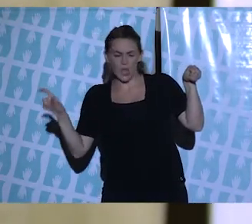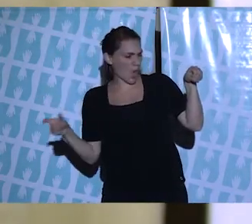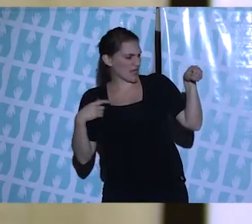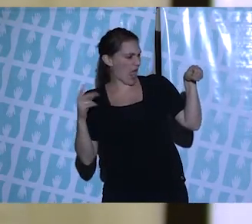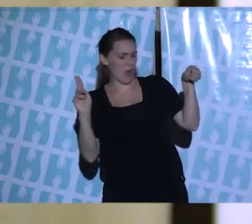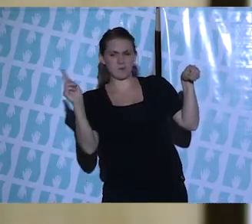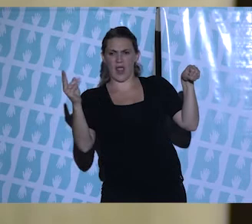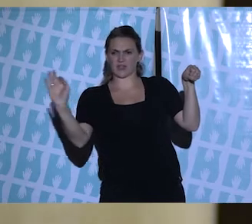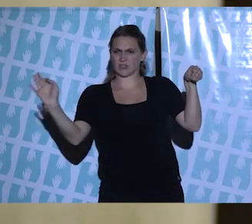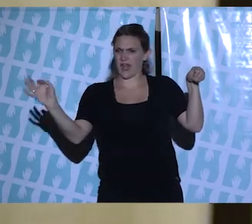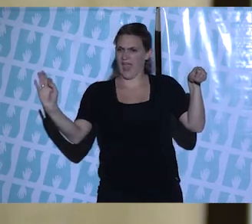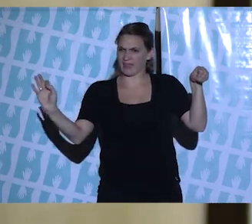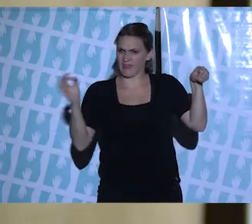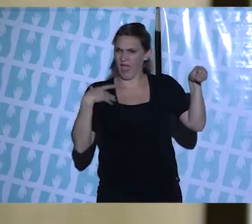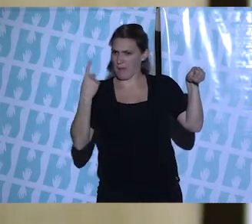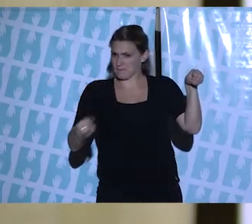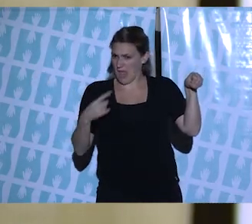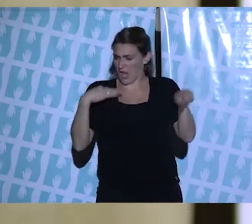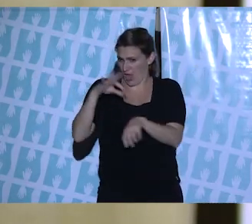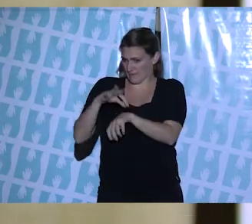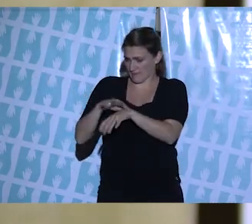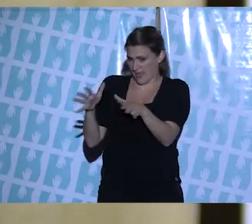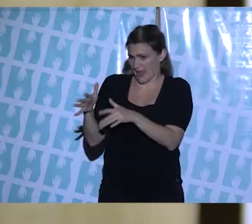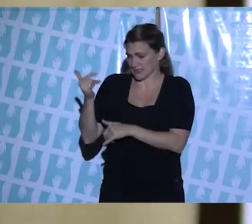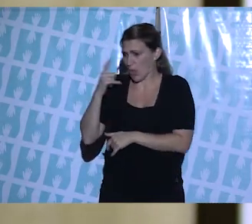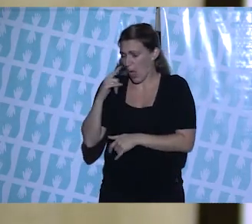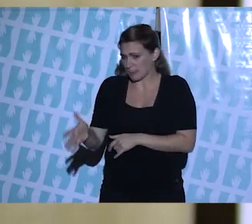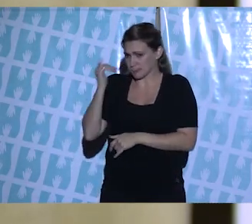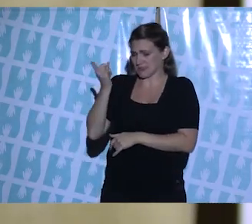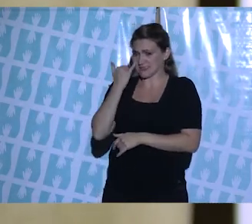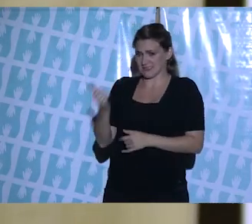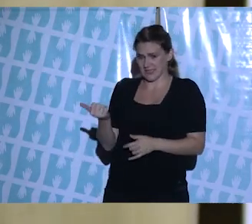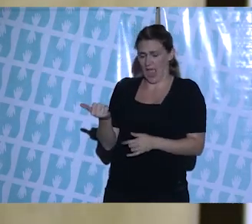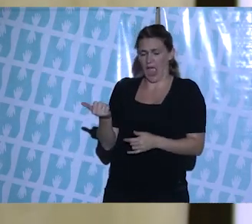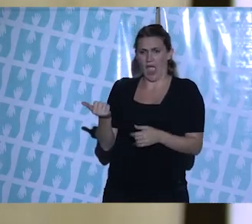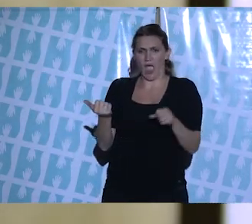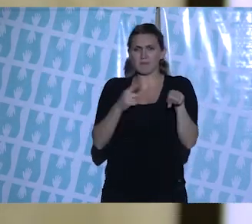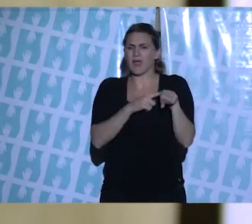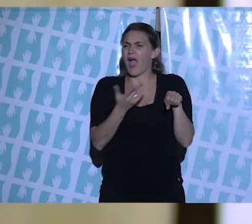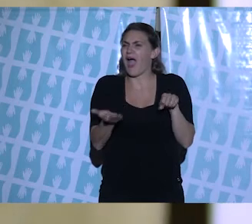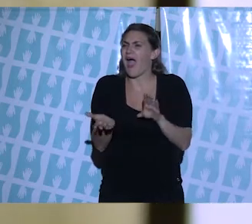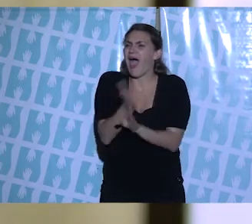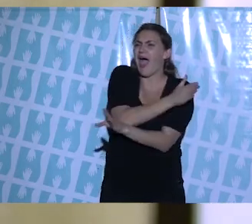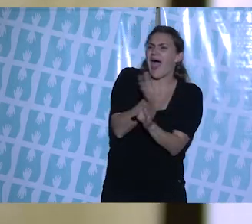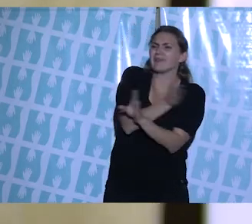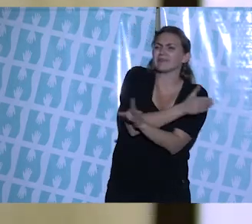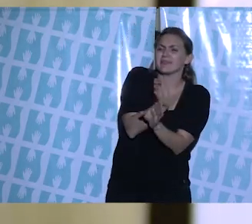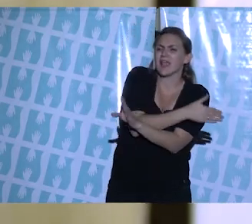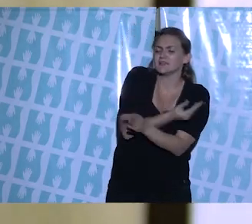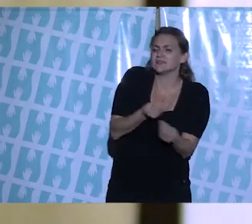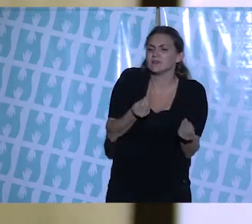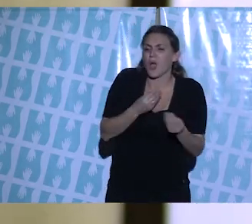muerto, ya diagnosticados como portadores de enfermedad de Parkinson. O sea que no tenían síntomas